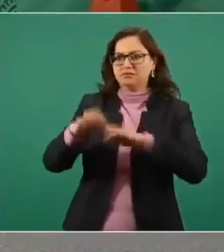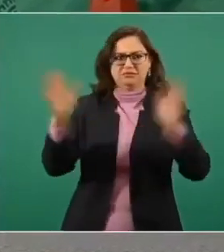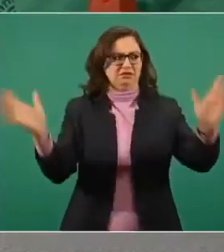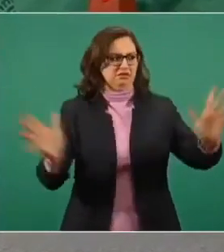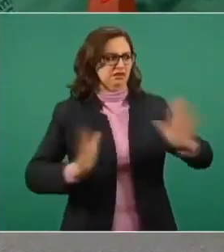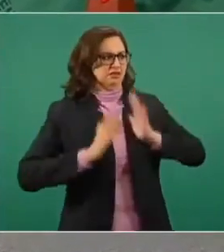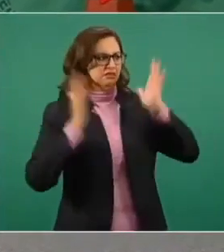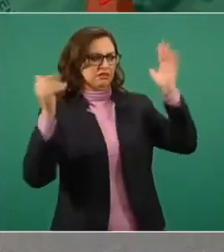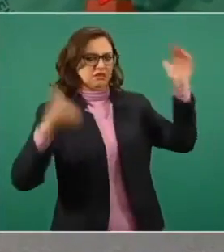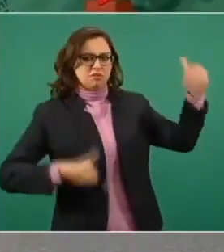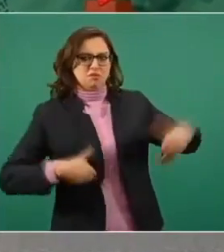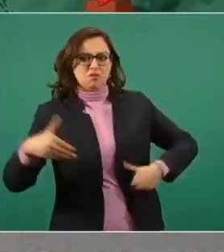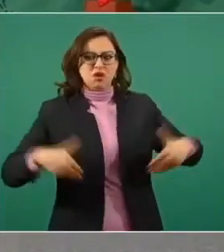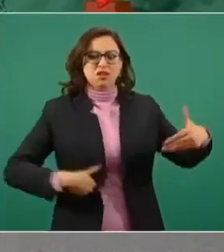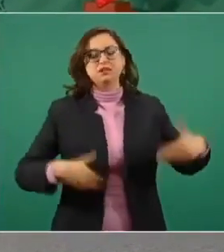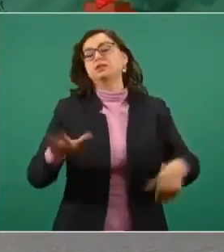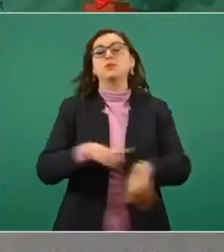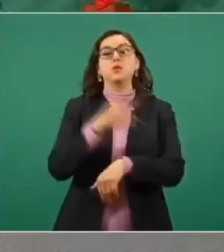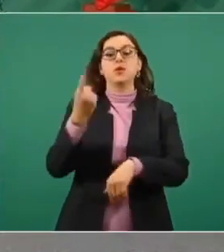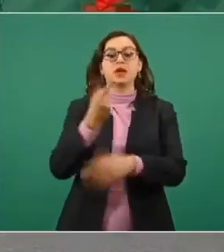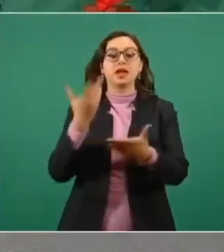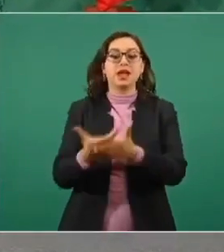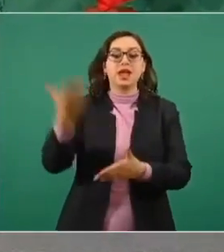eran los reyes.